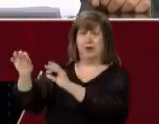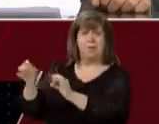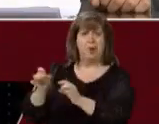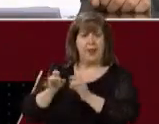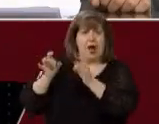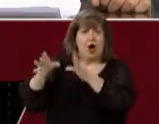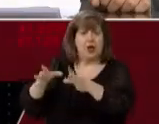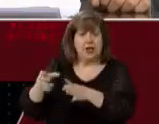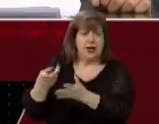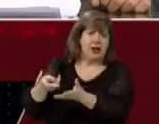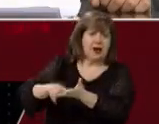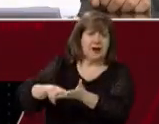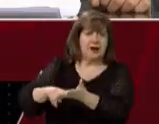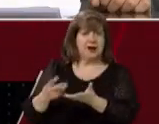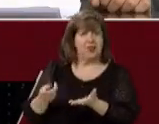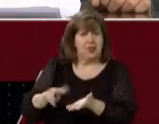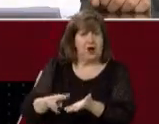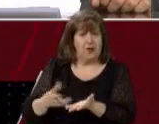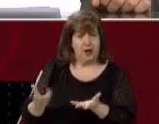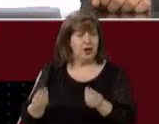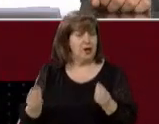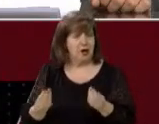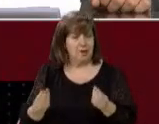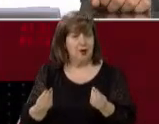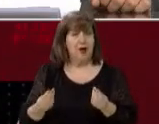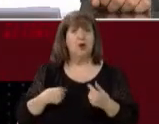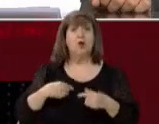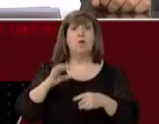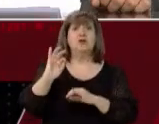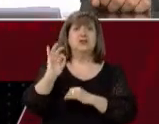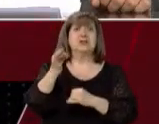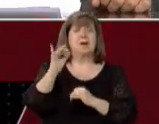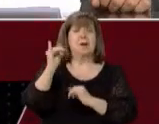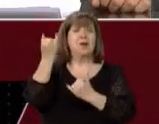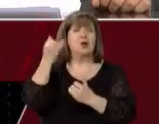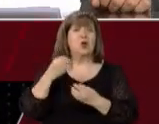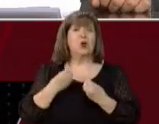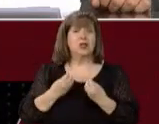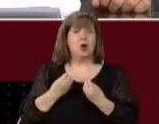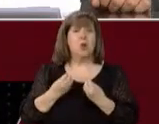ser perjudicial, digo, pero cuando esa alerta me dice anda ya al hospital.